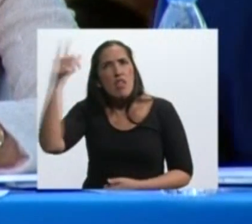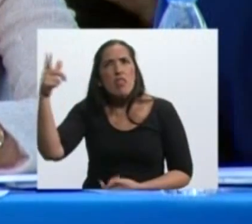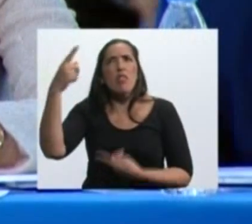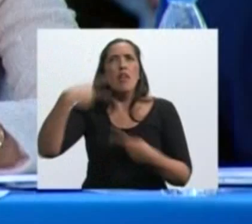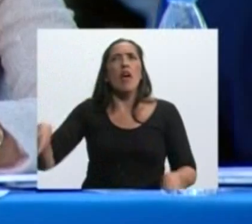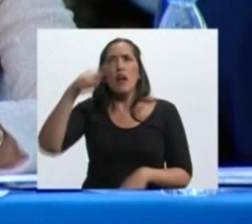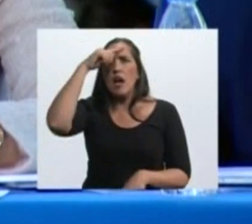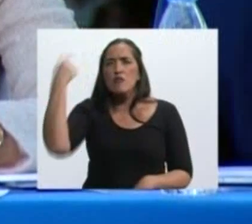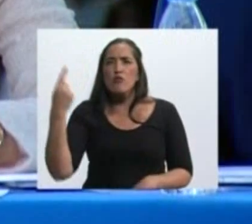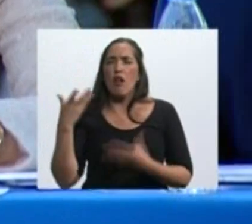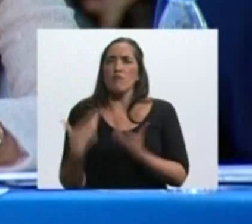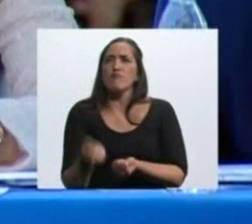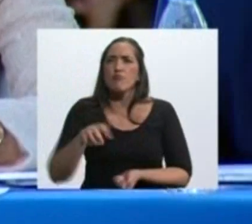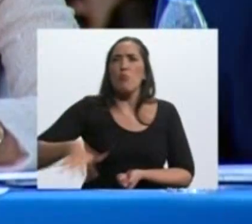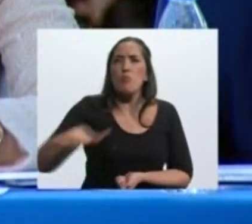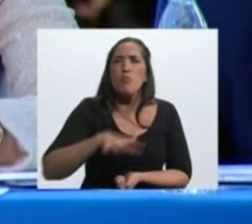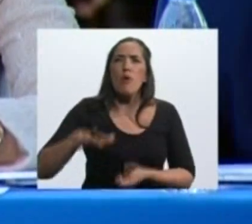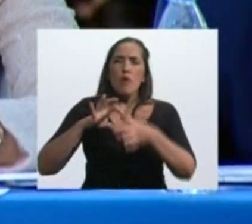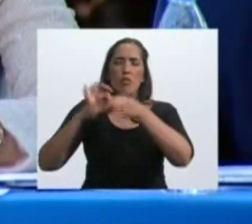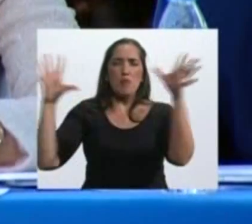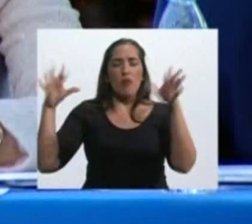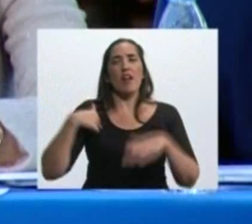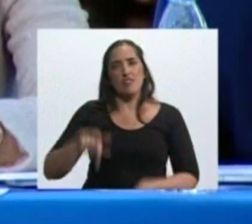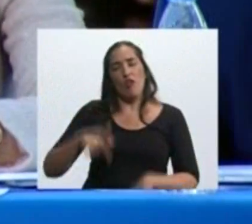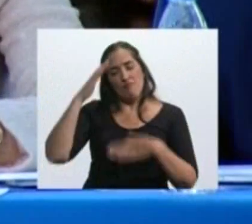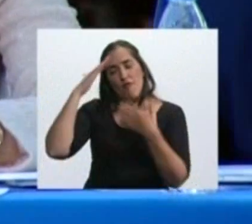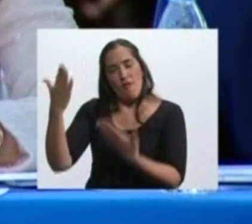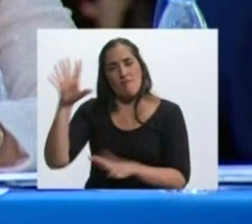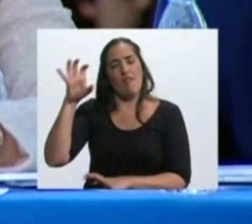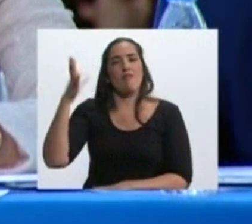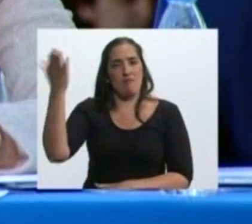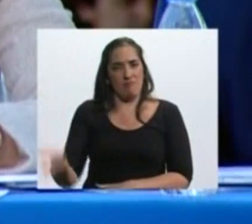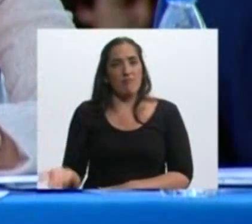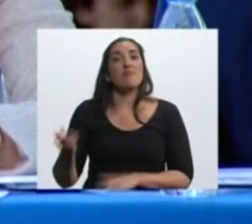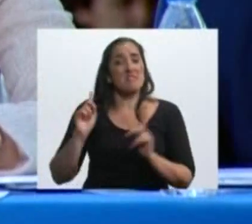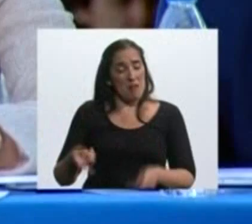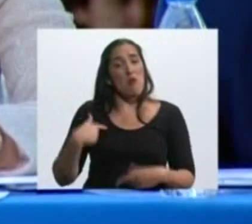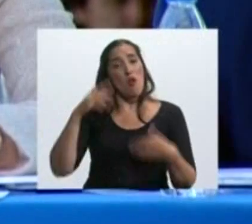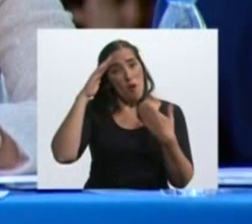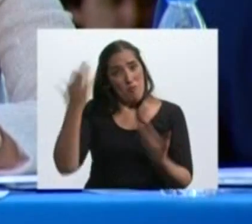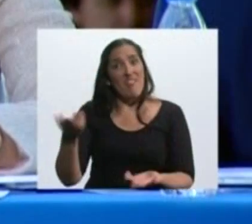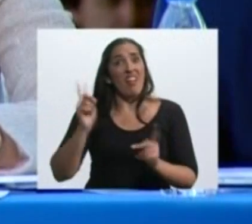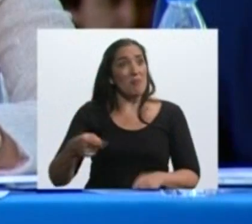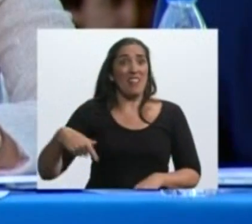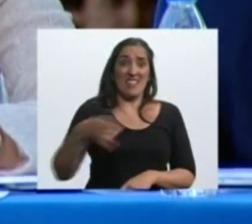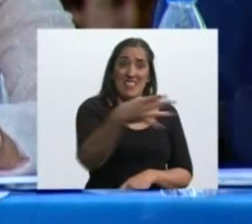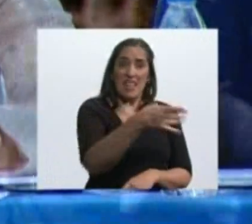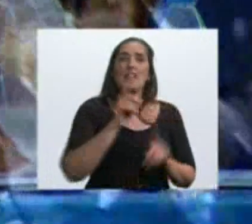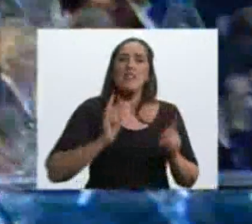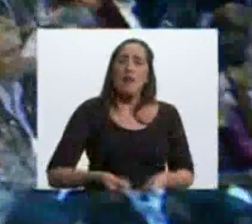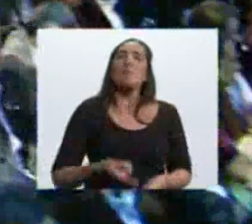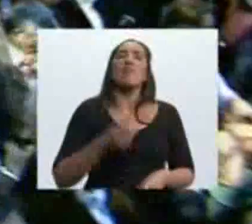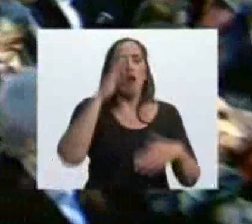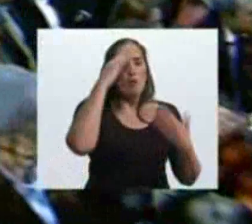nacional, lo popular y lo democrático. Quiero también, esto también es un homenaje a él, es un homenaje a Raúl